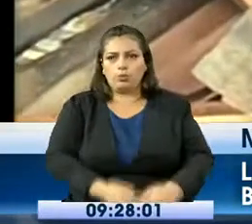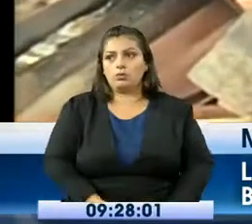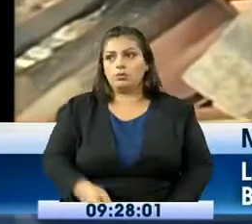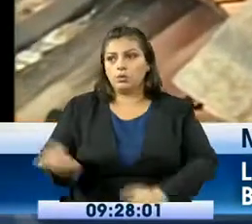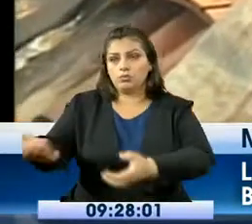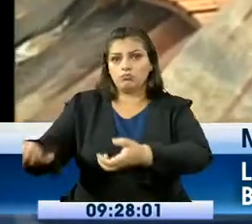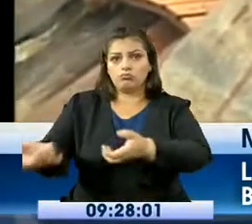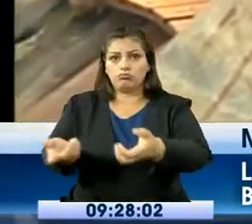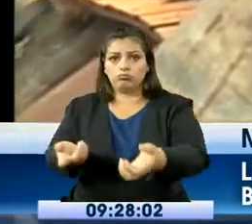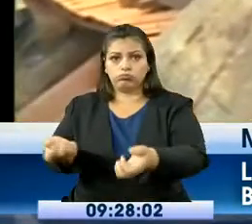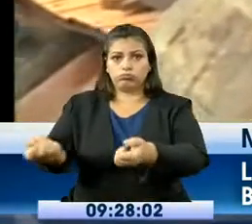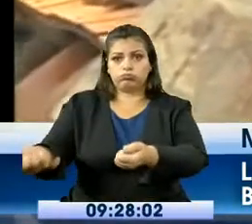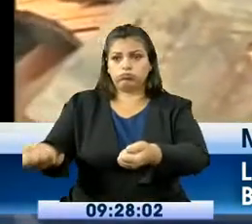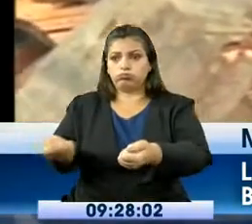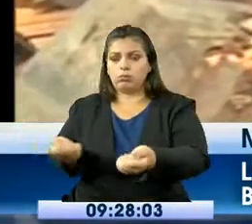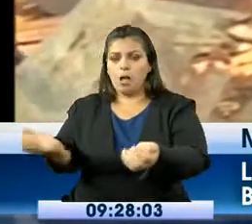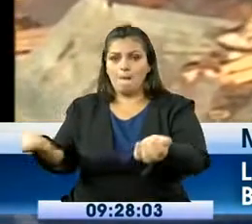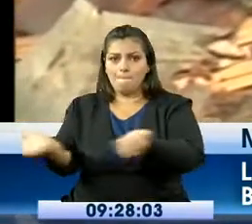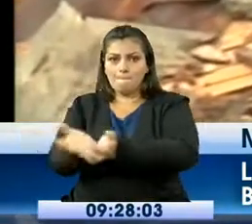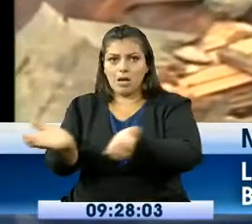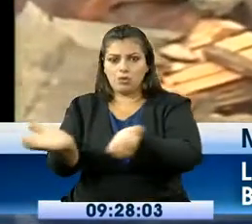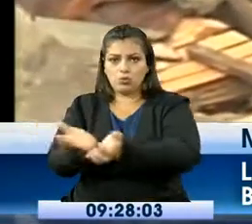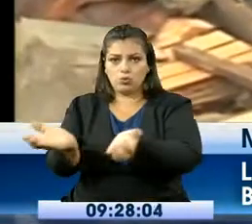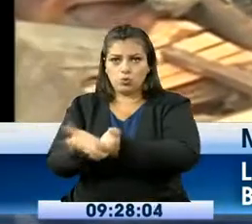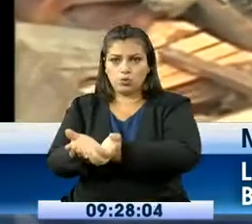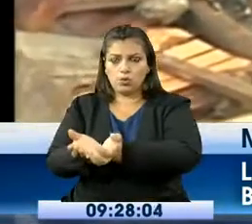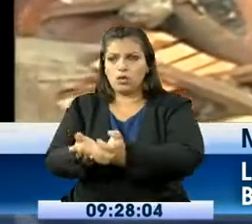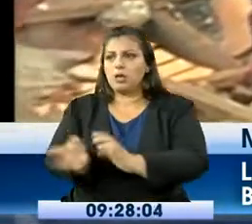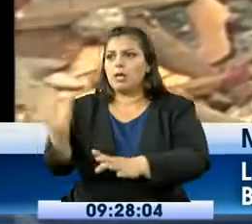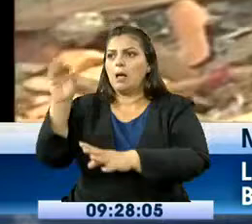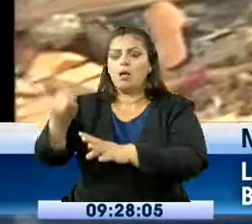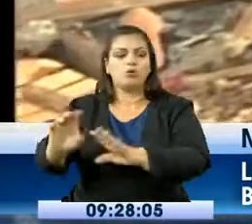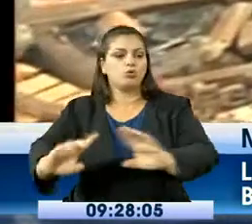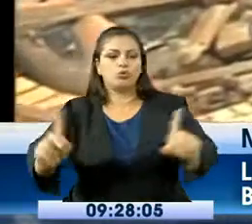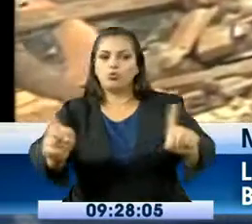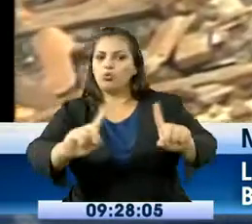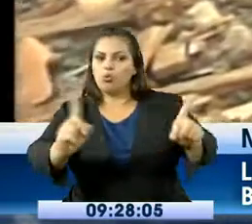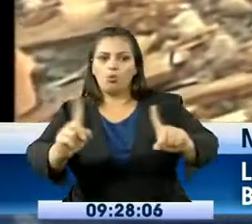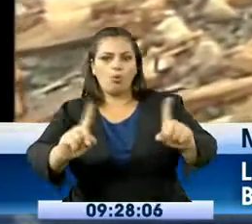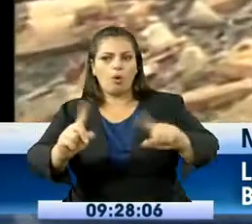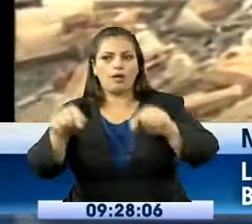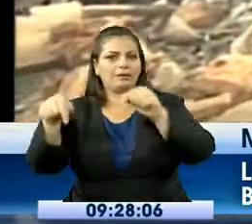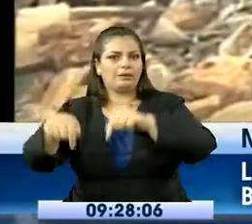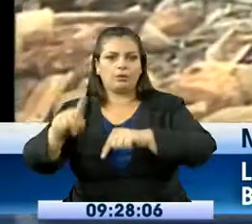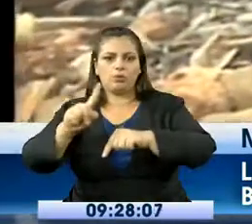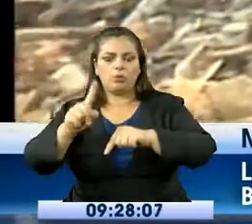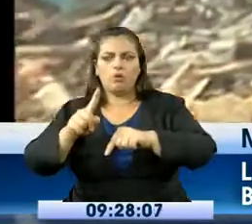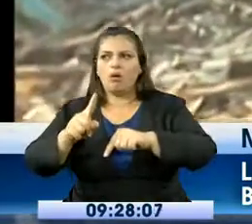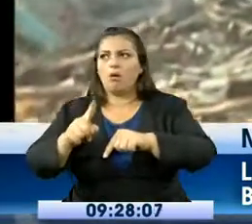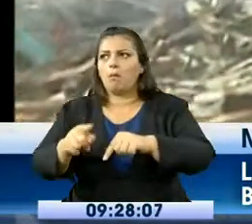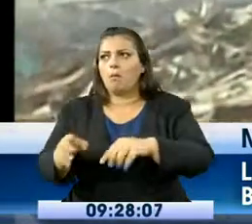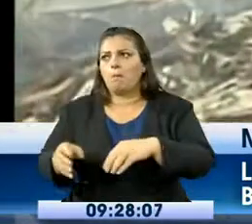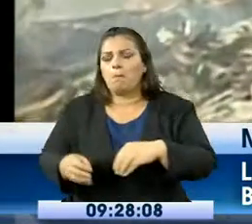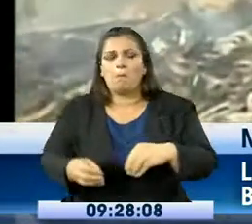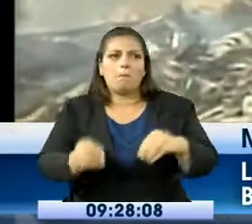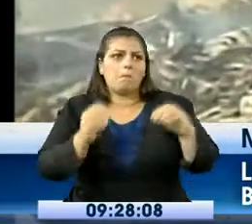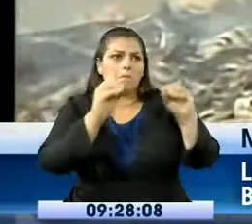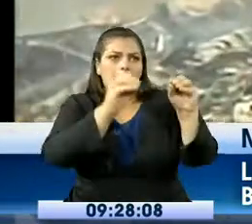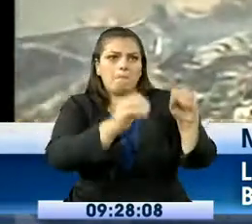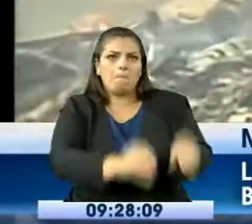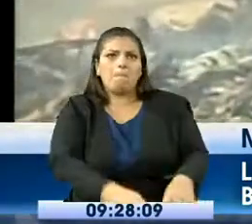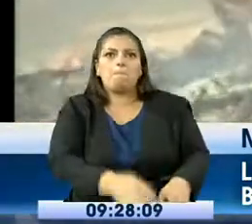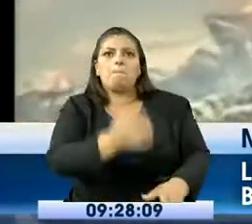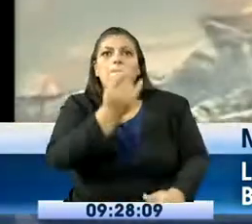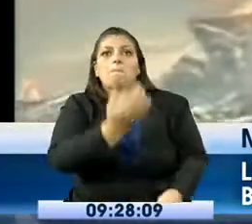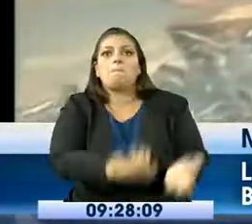Pero hay personas que vienen hasta este punto, hasta este sector, a lanzar ese tipo de materiales de construcción y que lamentablemente